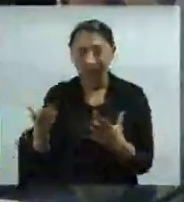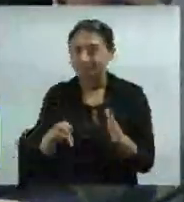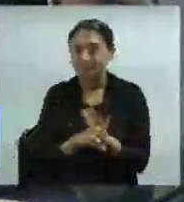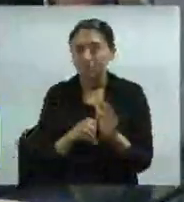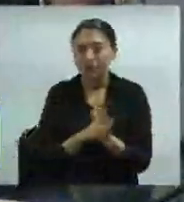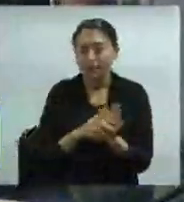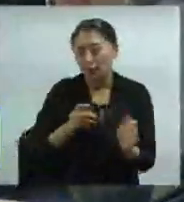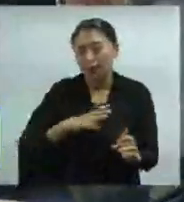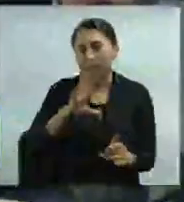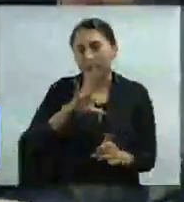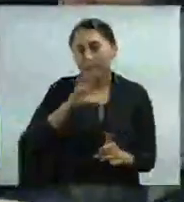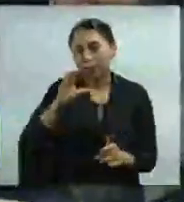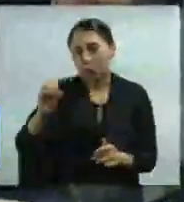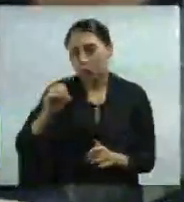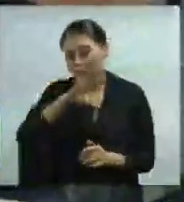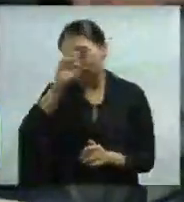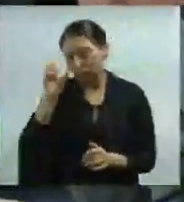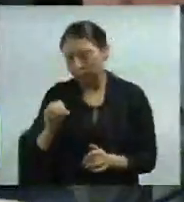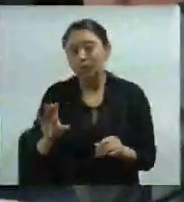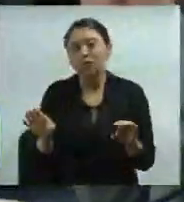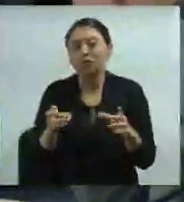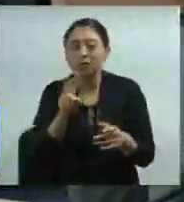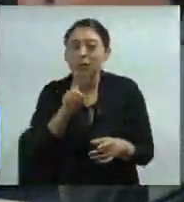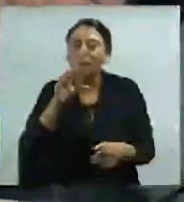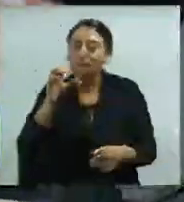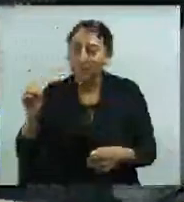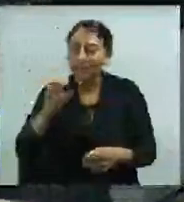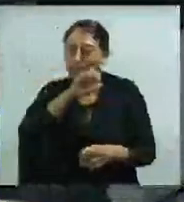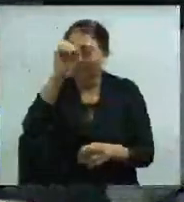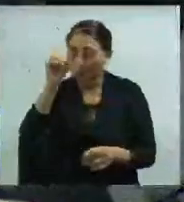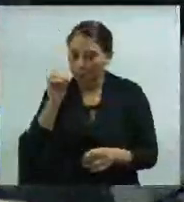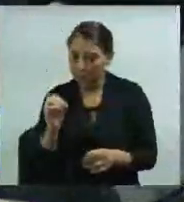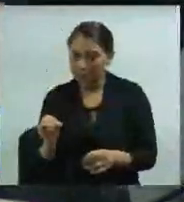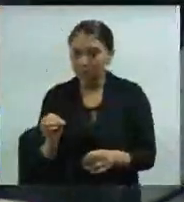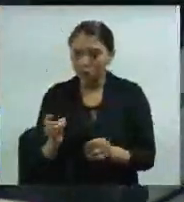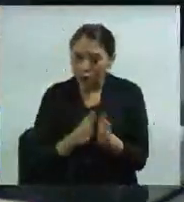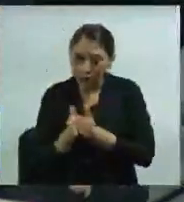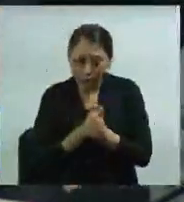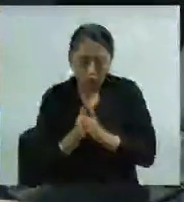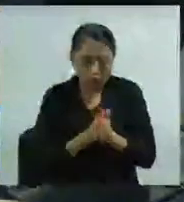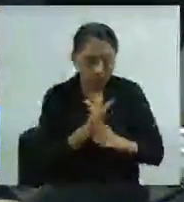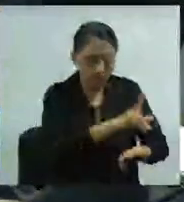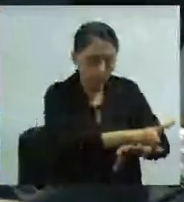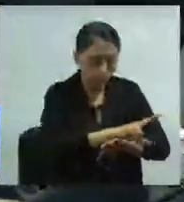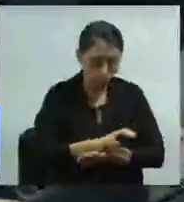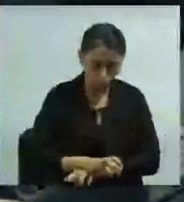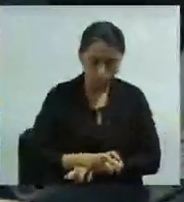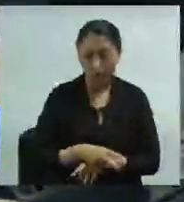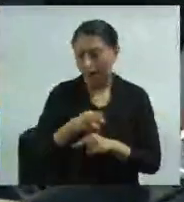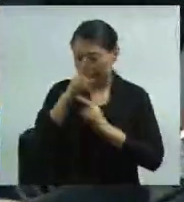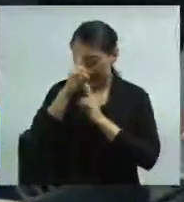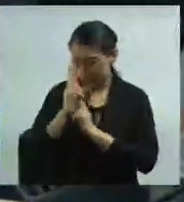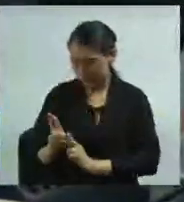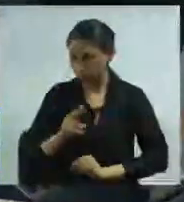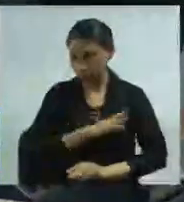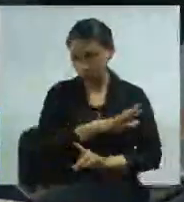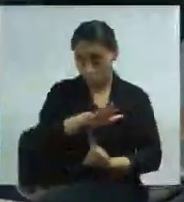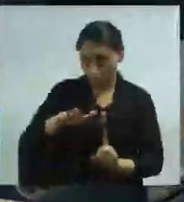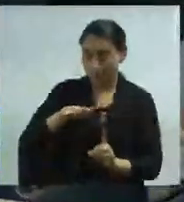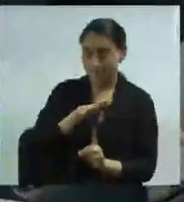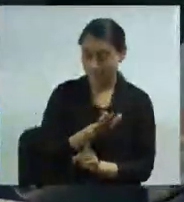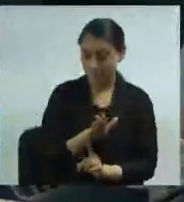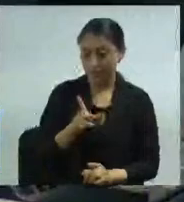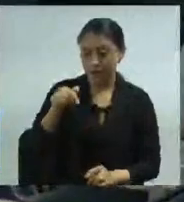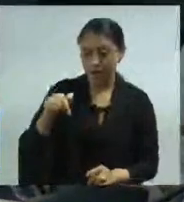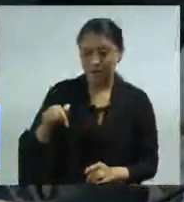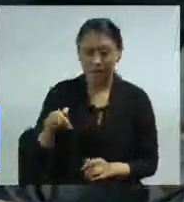un ejemplo. O sea, hay formas. ¿Acaso eso pasa en los países de primer mundo? Pues, si hay respeto al ambiente. Aquí no, aquí